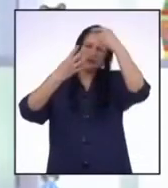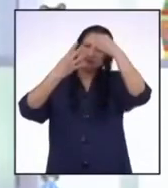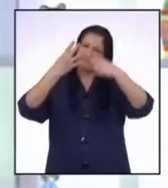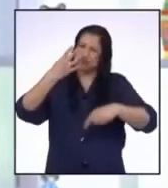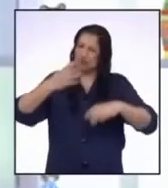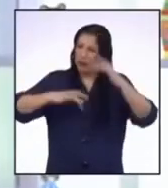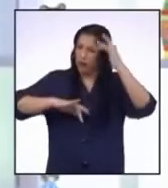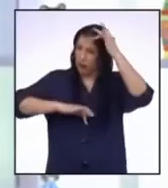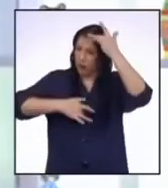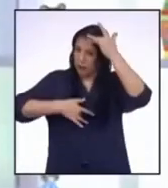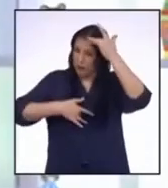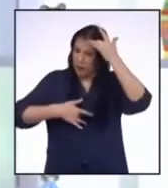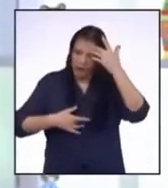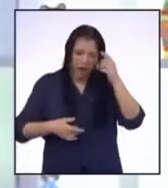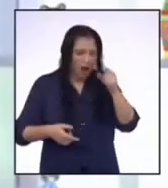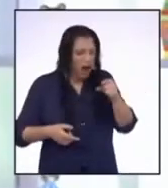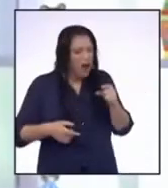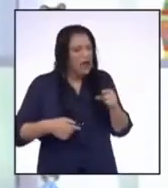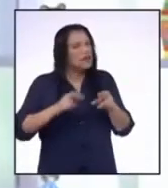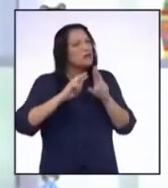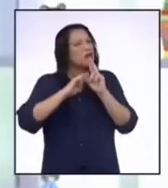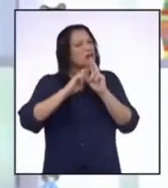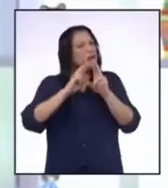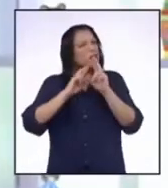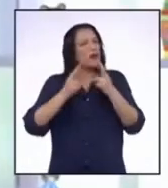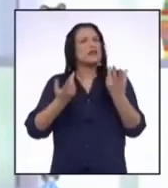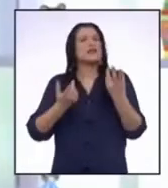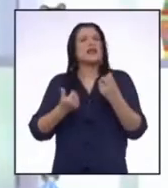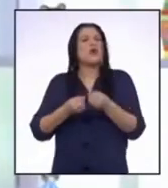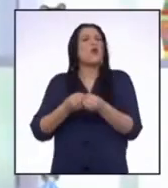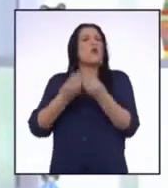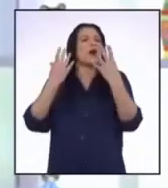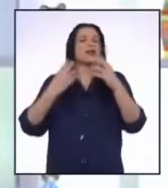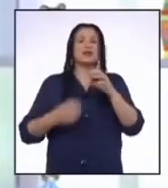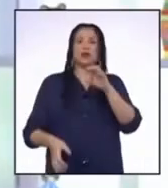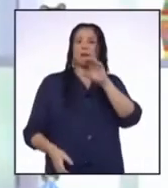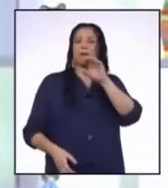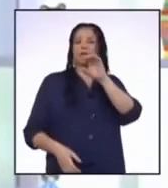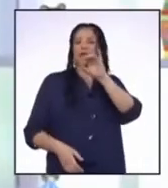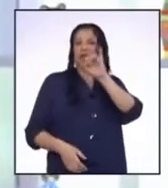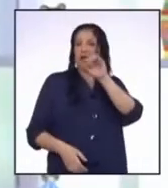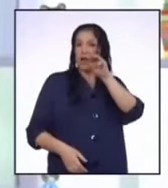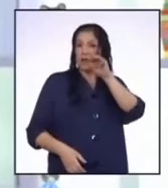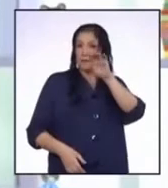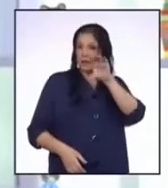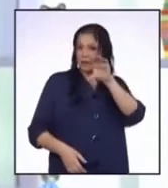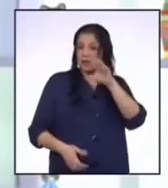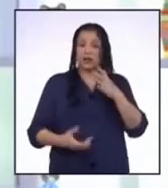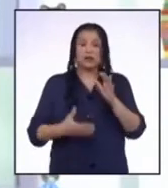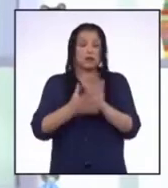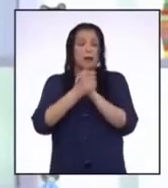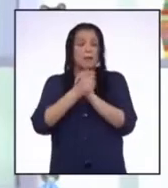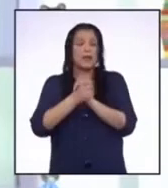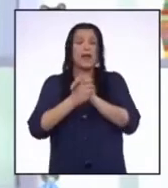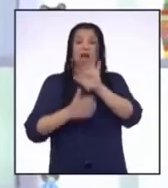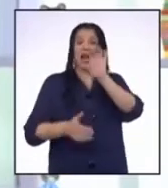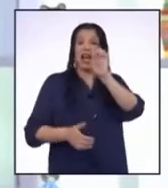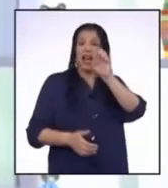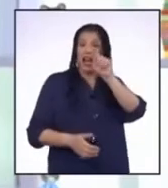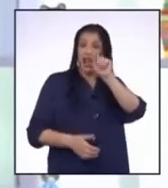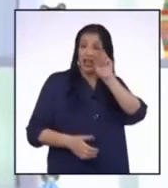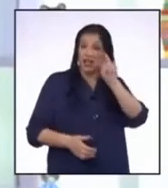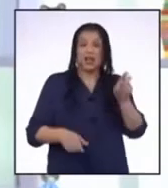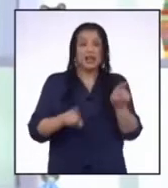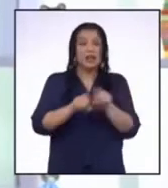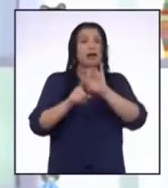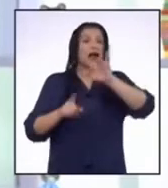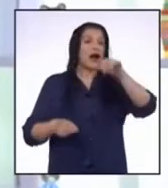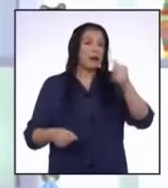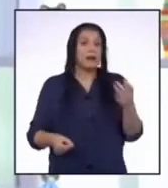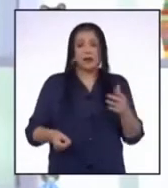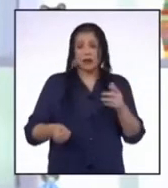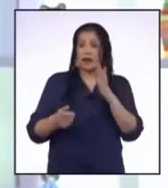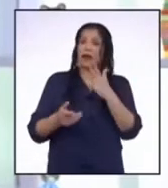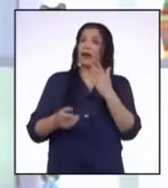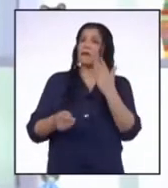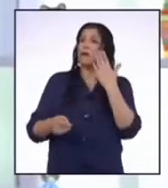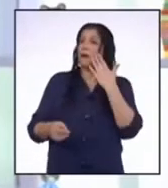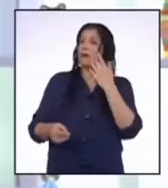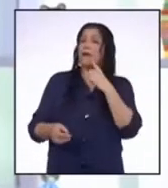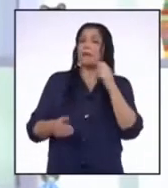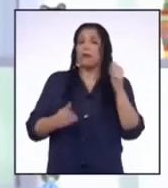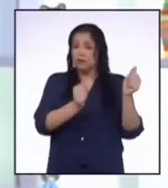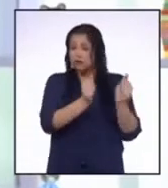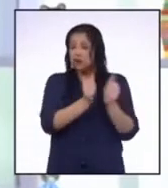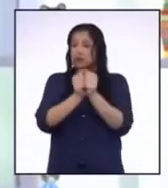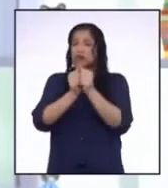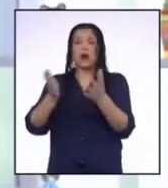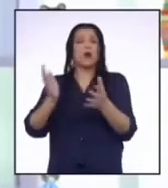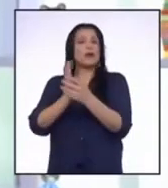Profesora, a partir de sus resultados del IMC a nuestra amiga Ethel y a nuestro amigo Javier, le sugerimos que con sus padres o apoderados visiten a